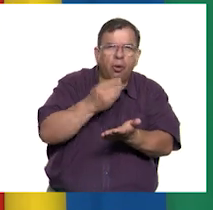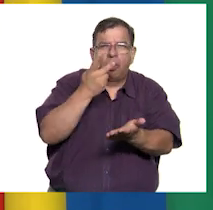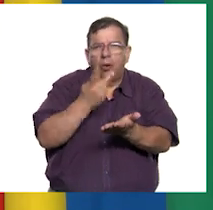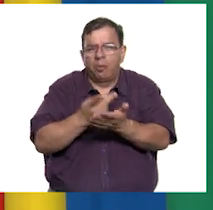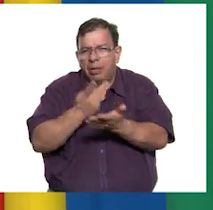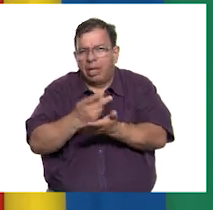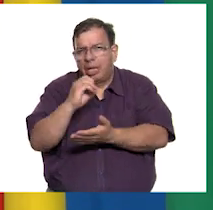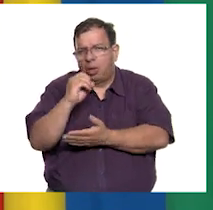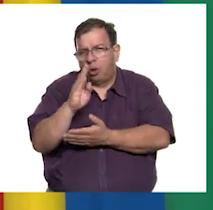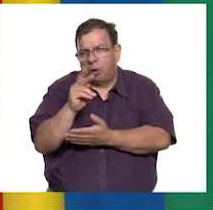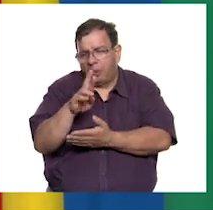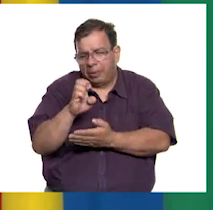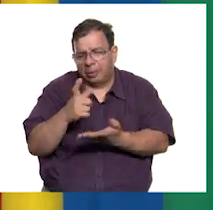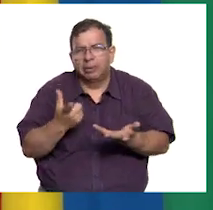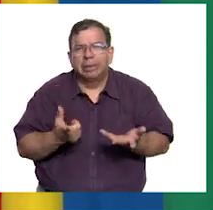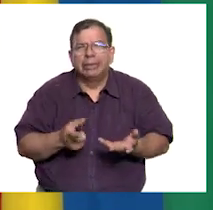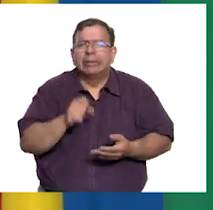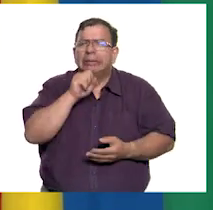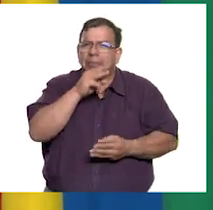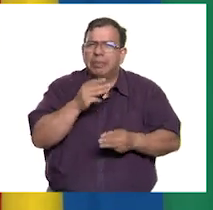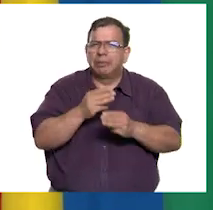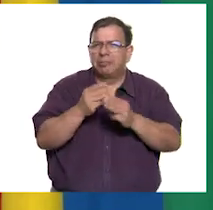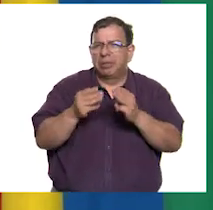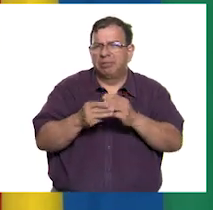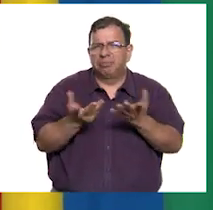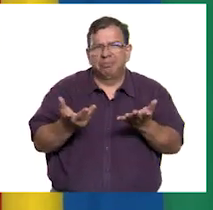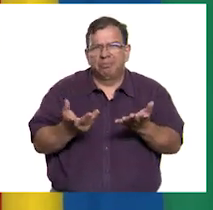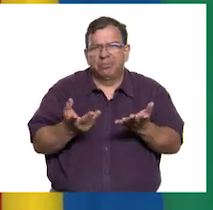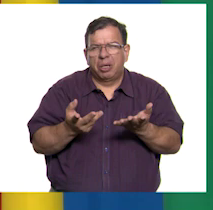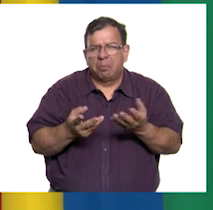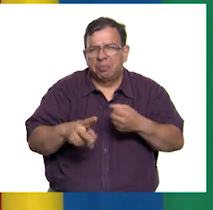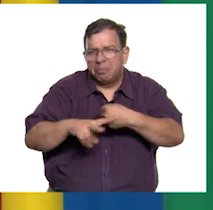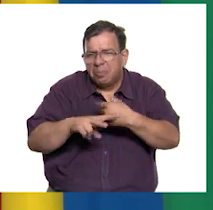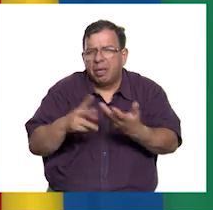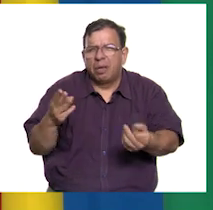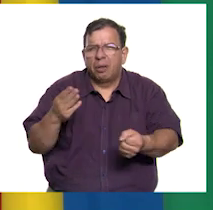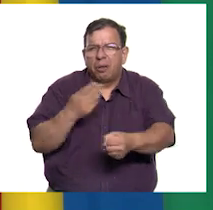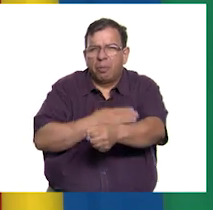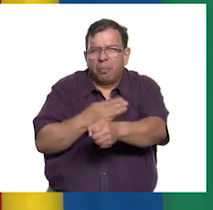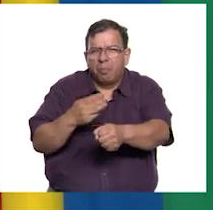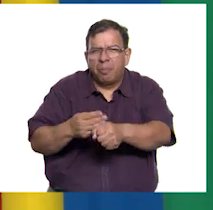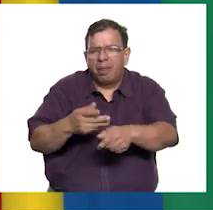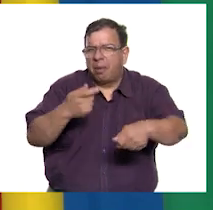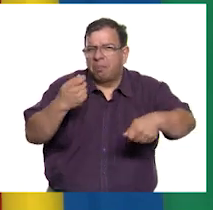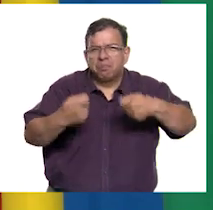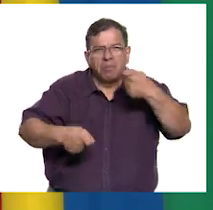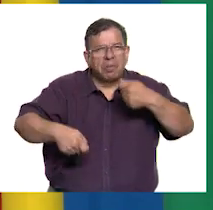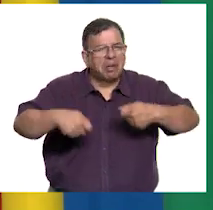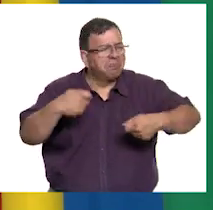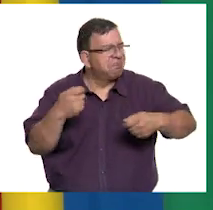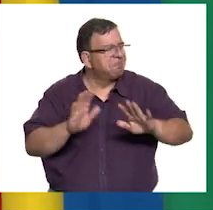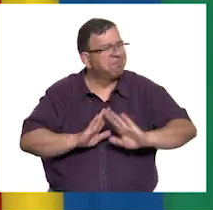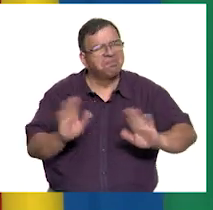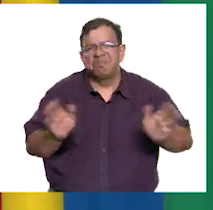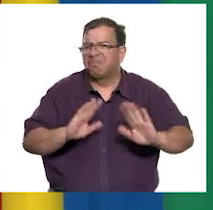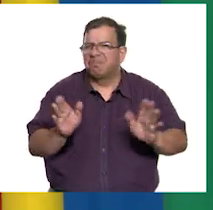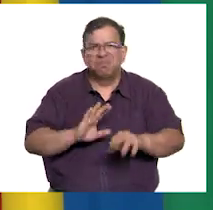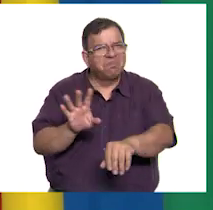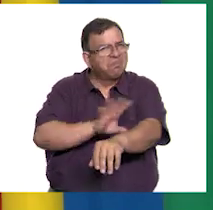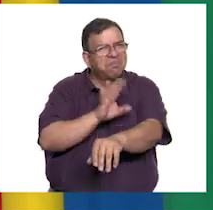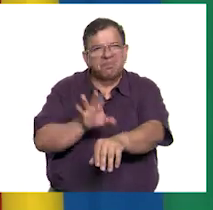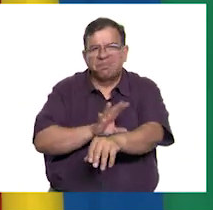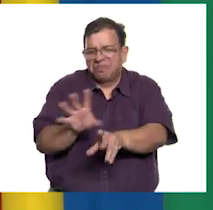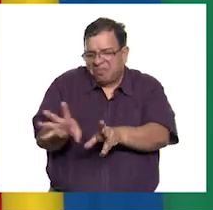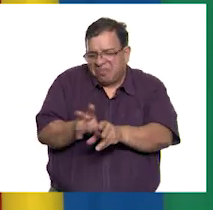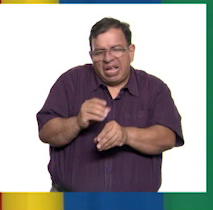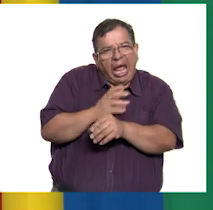y el cobre. Y también hay materiales, por ejemplo, como el vidrio, la madera o el plástico, que no son buenos conductores del